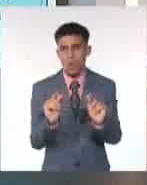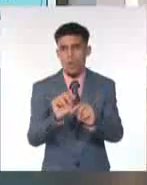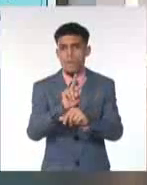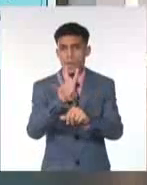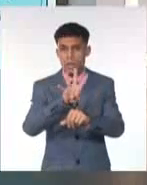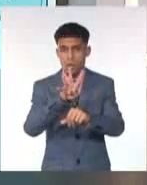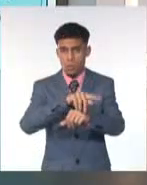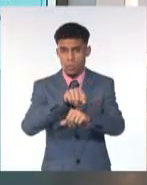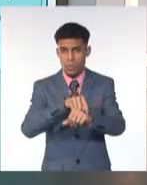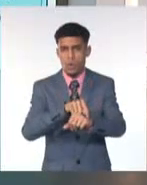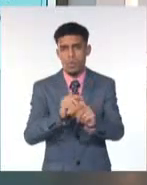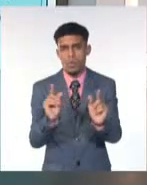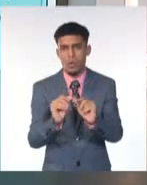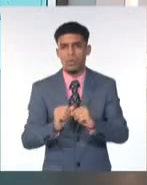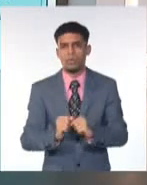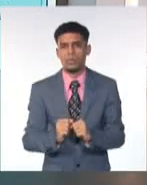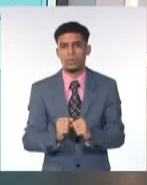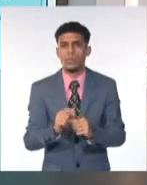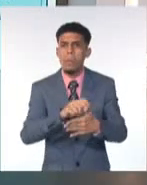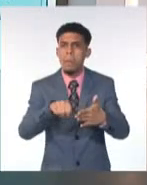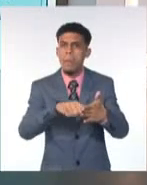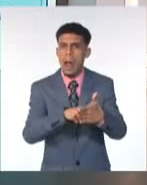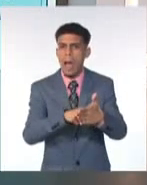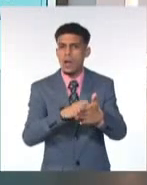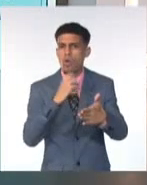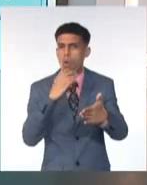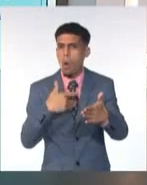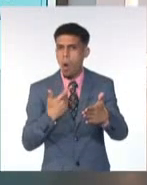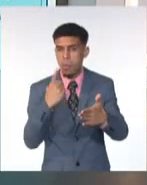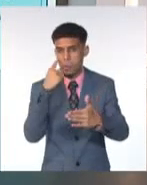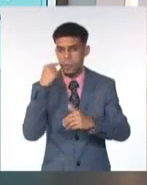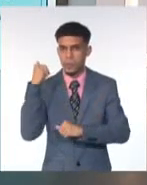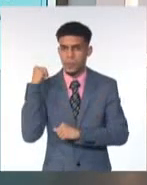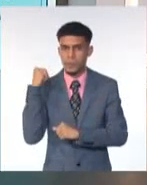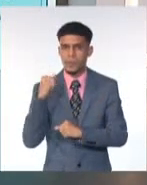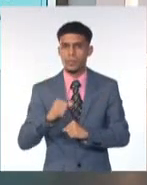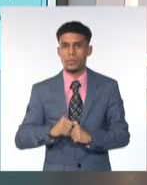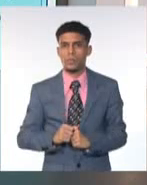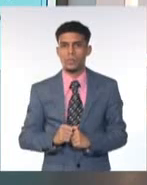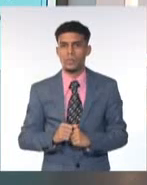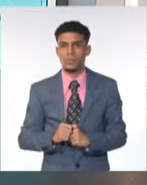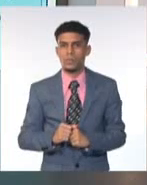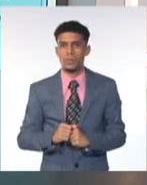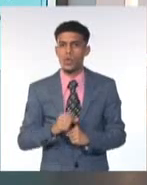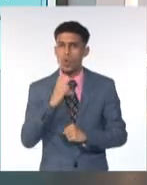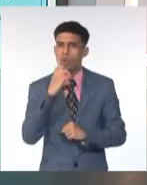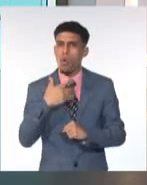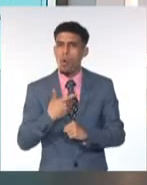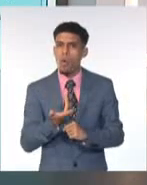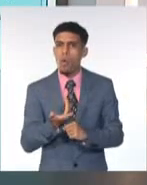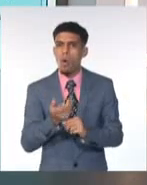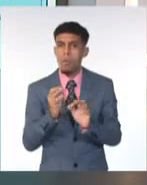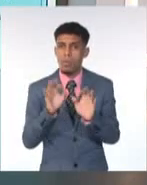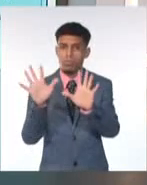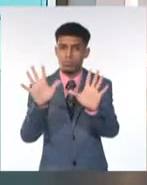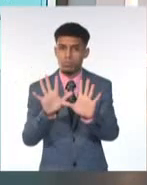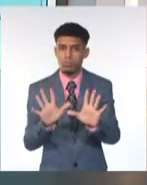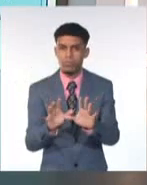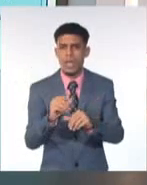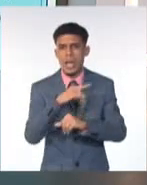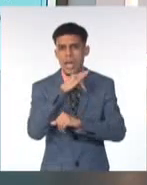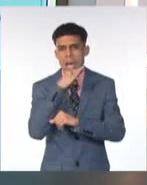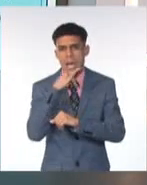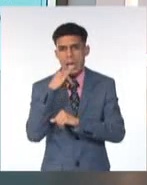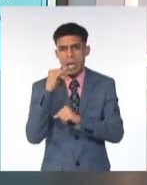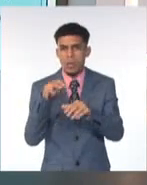Golfo de México. Eso lo muestran los modelos de pronósticos, que mantienen pues una concordancia bastante grande con qué va a ocurrir con este sistema. Un lento movimiento sobre esta porción